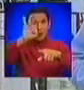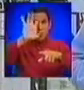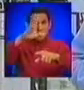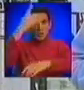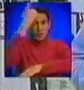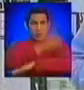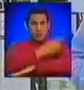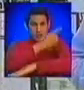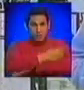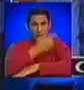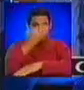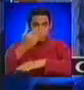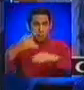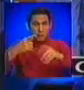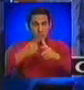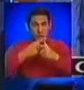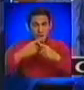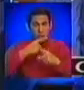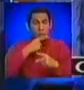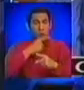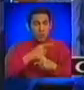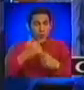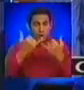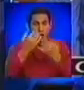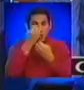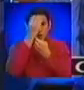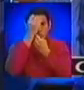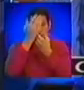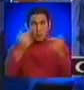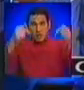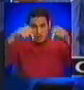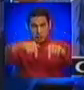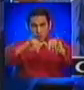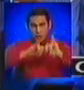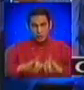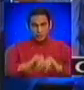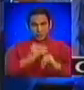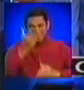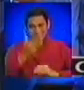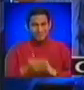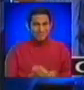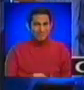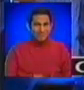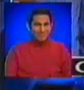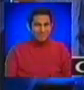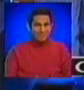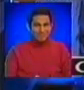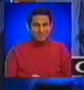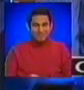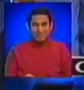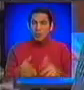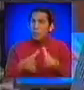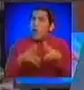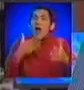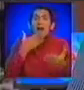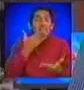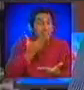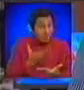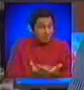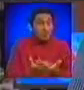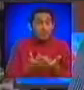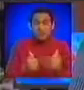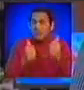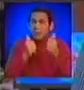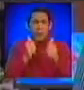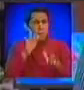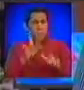sus previsiones. Es todo cuanto podemos informar aquí. Sigan ustedes con más información en estudios. Gracias, Marcelo. Buen día. Y sin